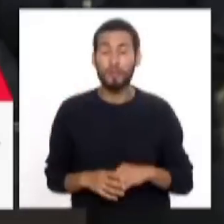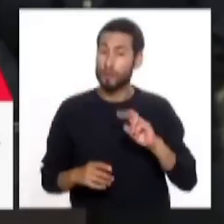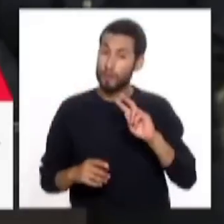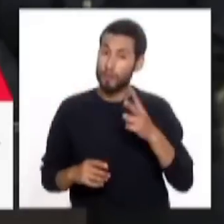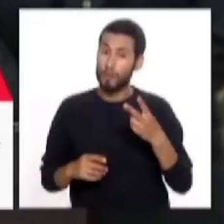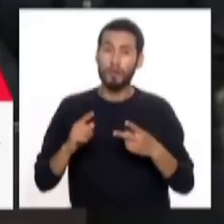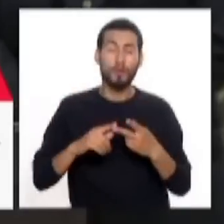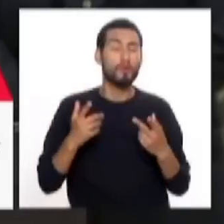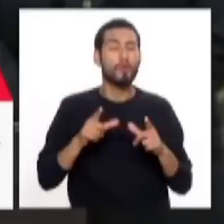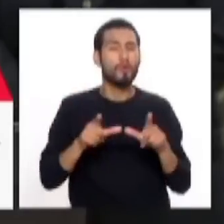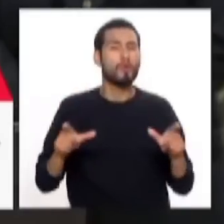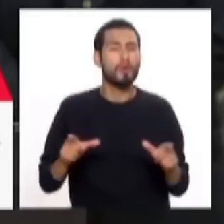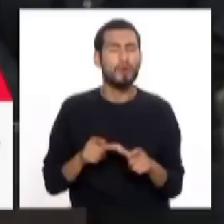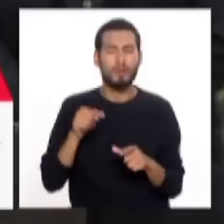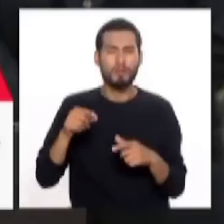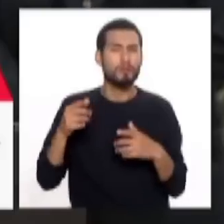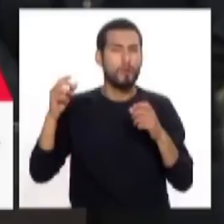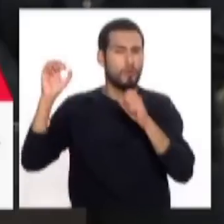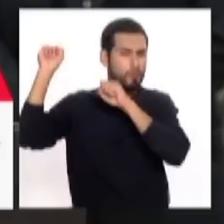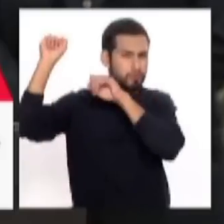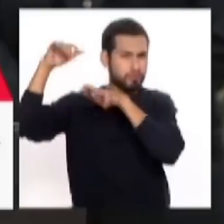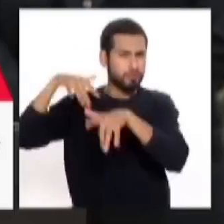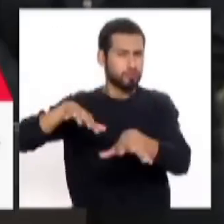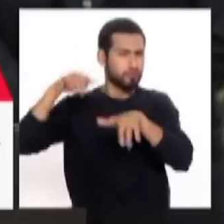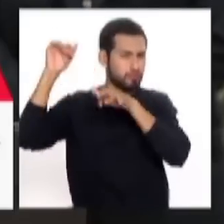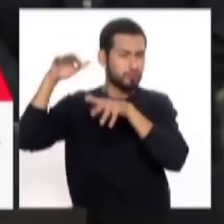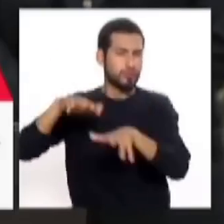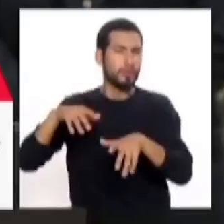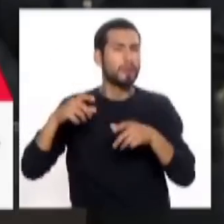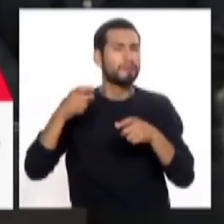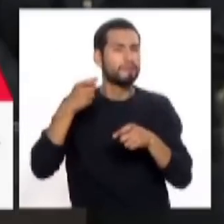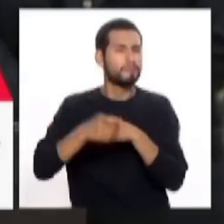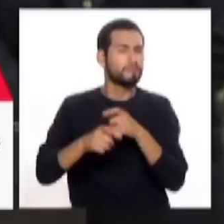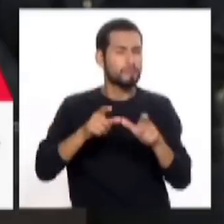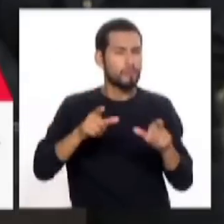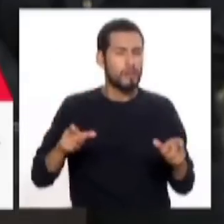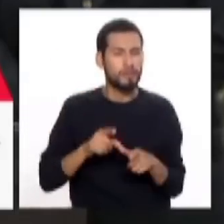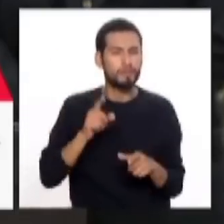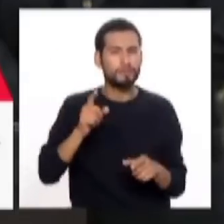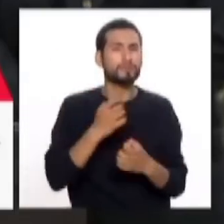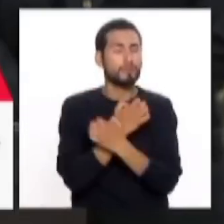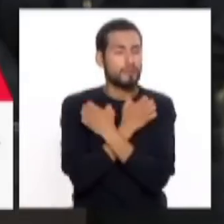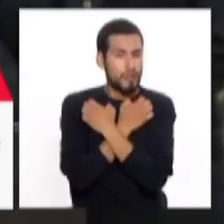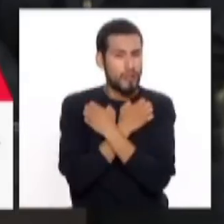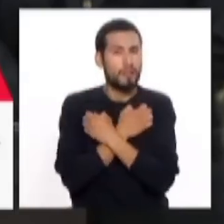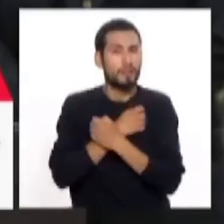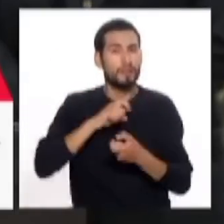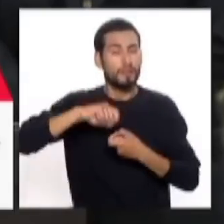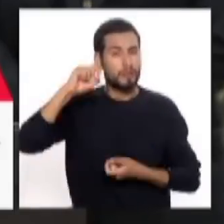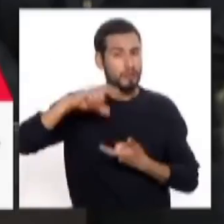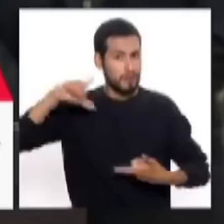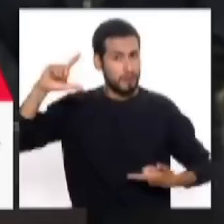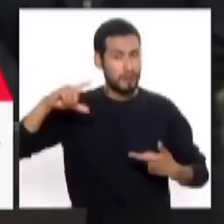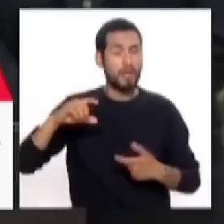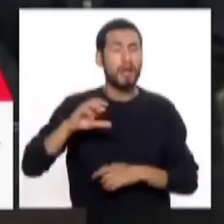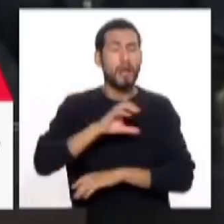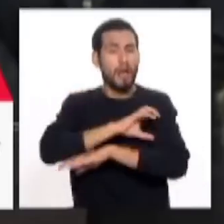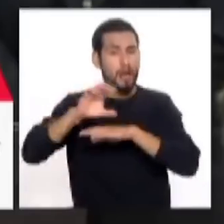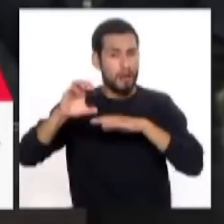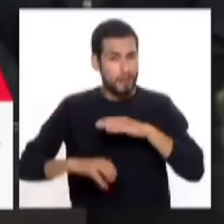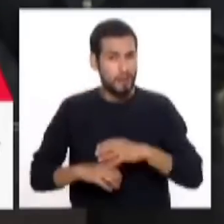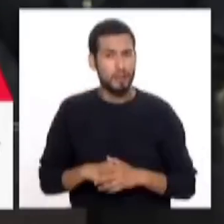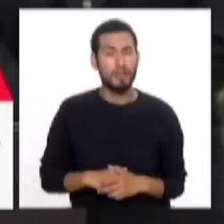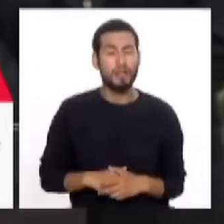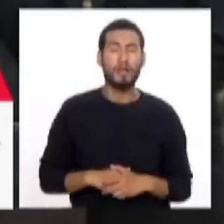catástrofe natural ocurrida por el fenómeno El Niño, afectando las regiones de Lambayeque, La Libertad, Cajamarca